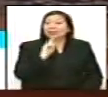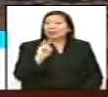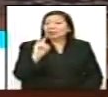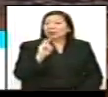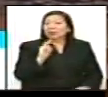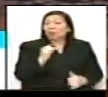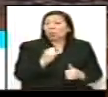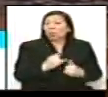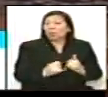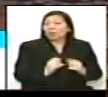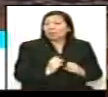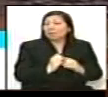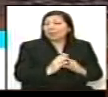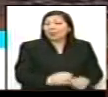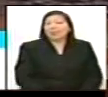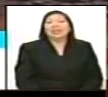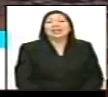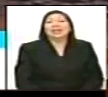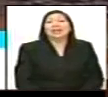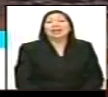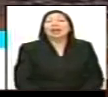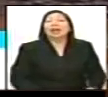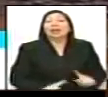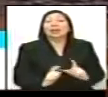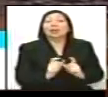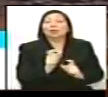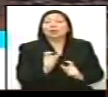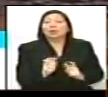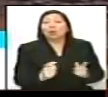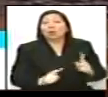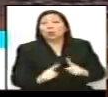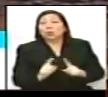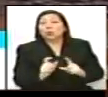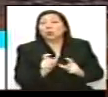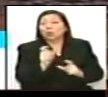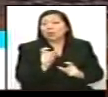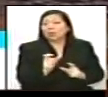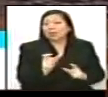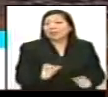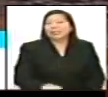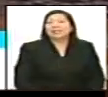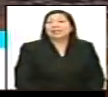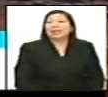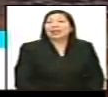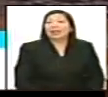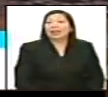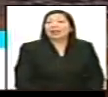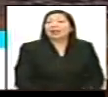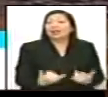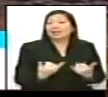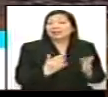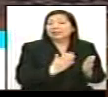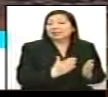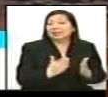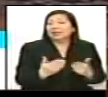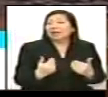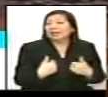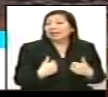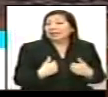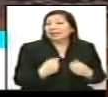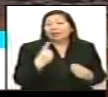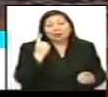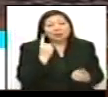en los últimos días, ¿no? De hecho, hay algún congresista o algún congresistas que dicen que estas medidas tienen